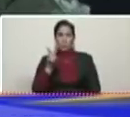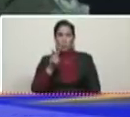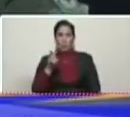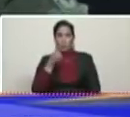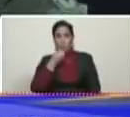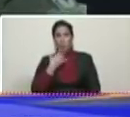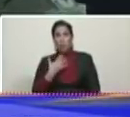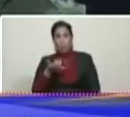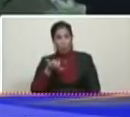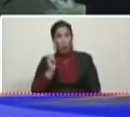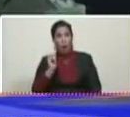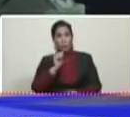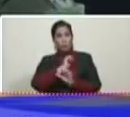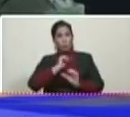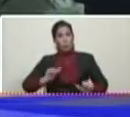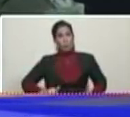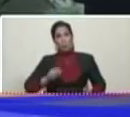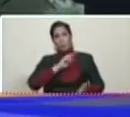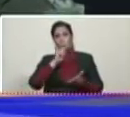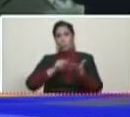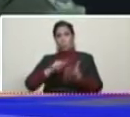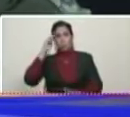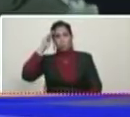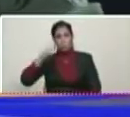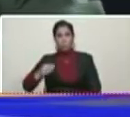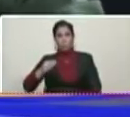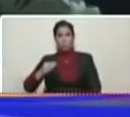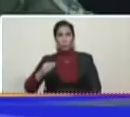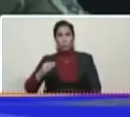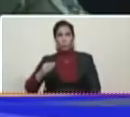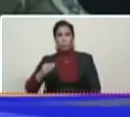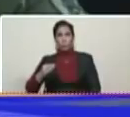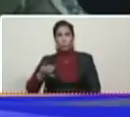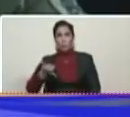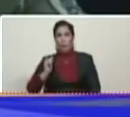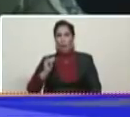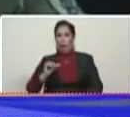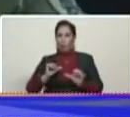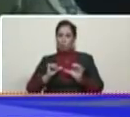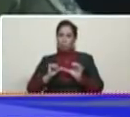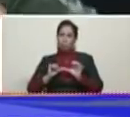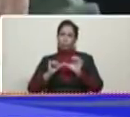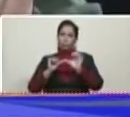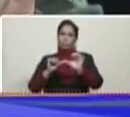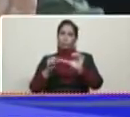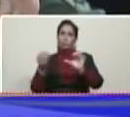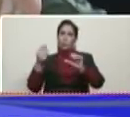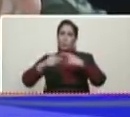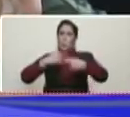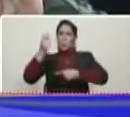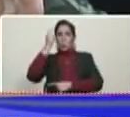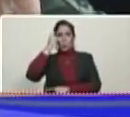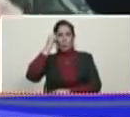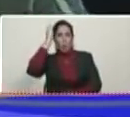Fuerza Armada que está vigente, cada día más consciente de su